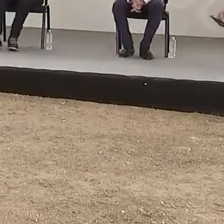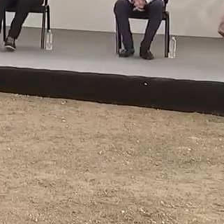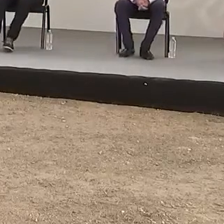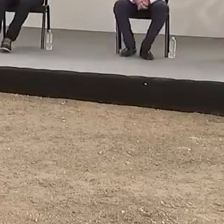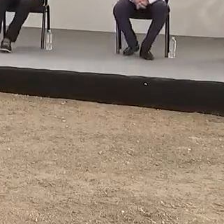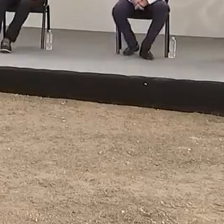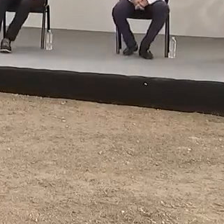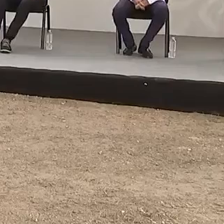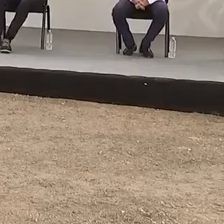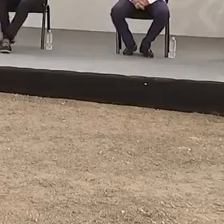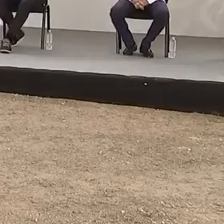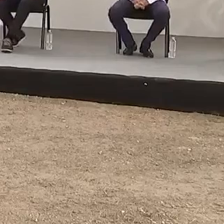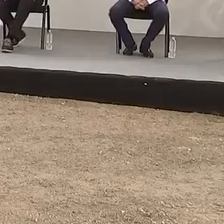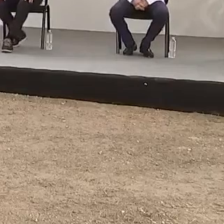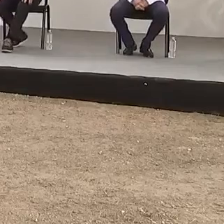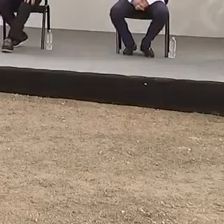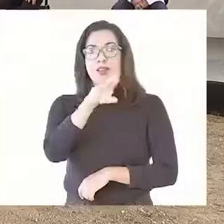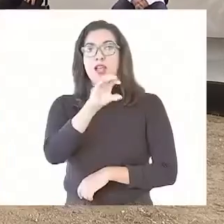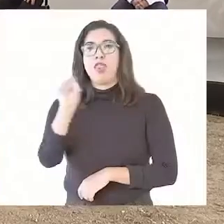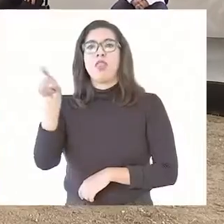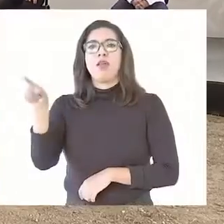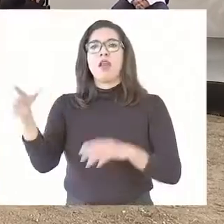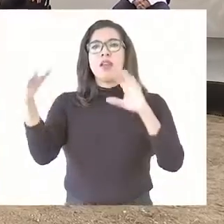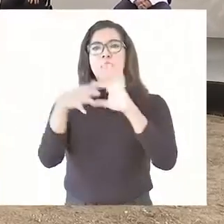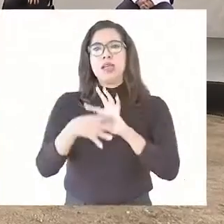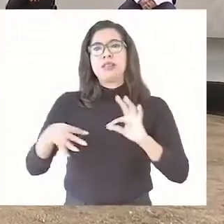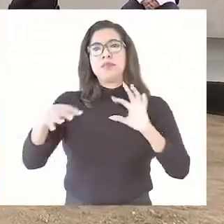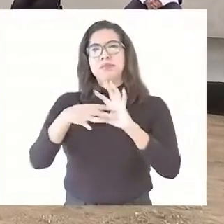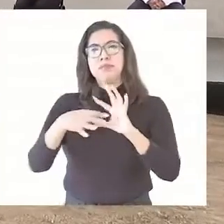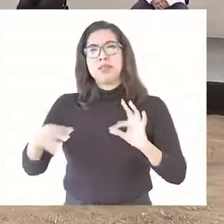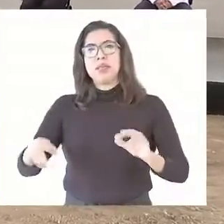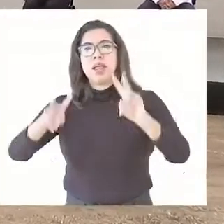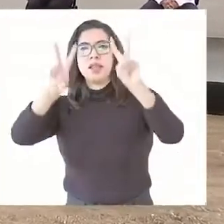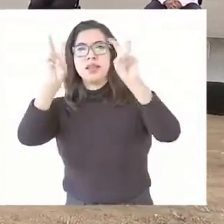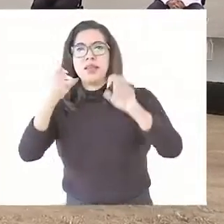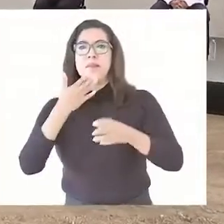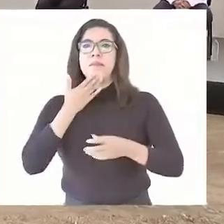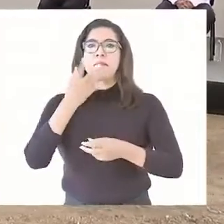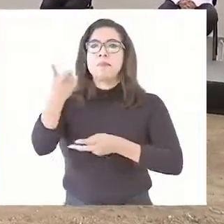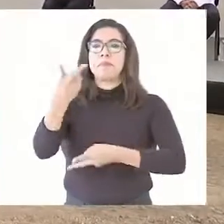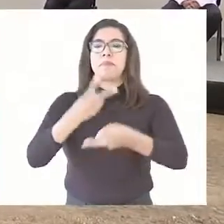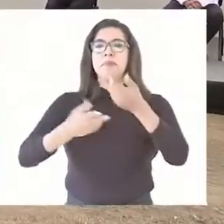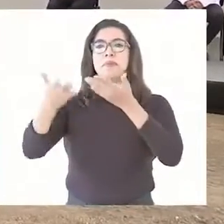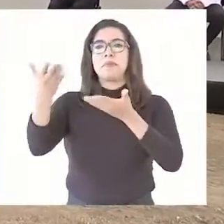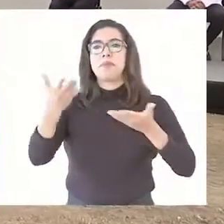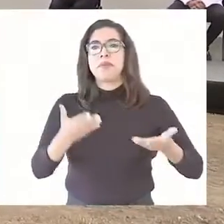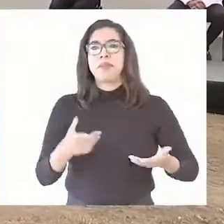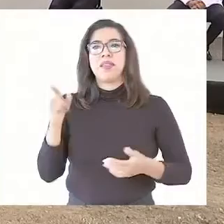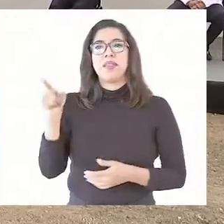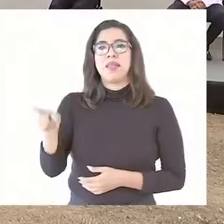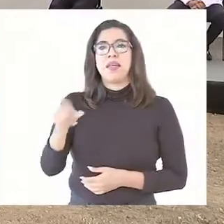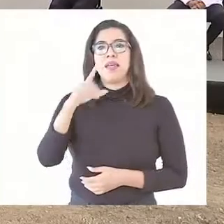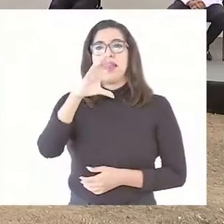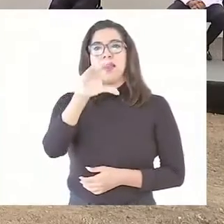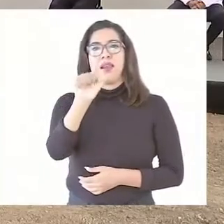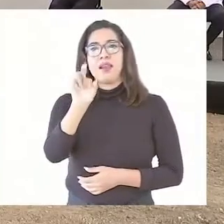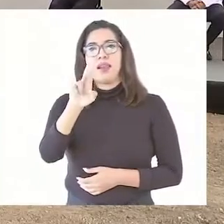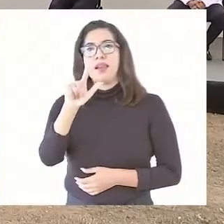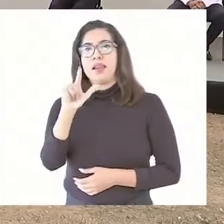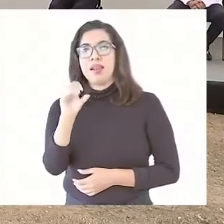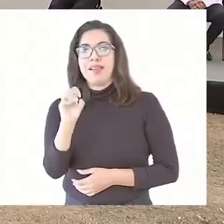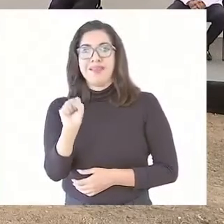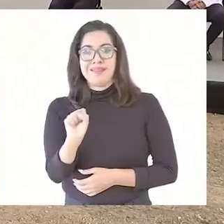del gobernador constitucional del estado de Quintana Roo, contador público Carlos Manuel Joaquín González.